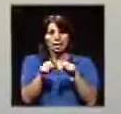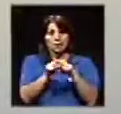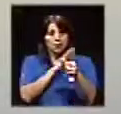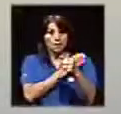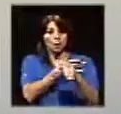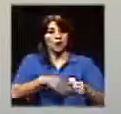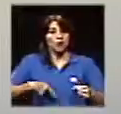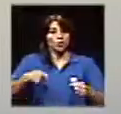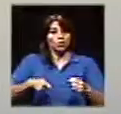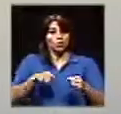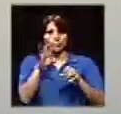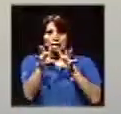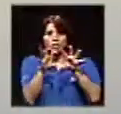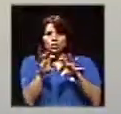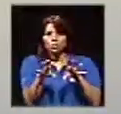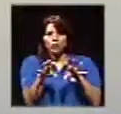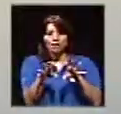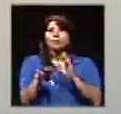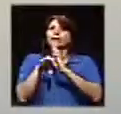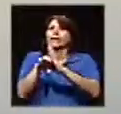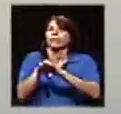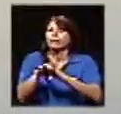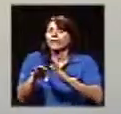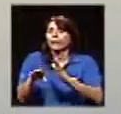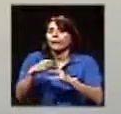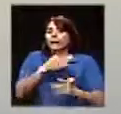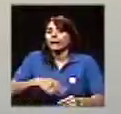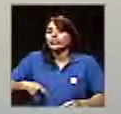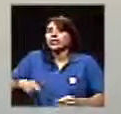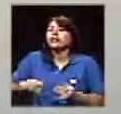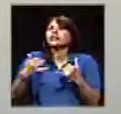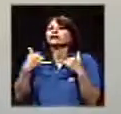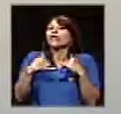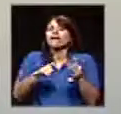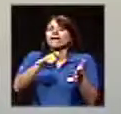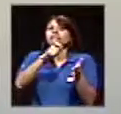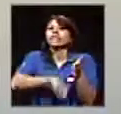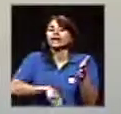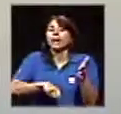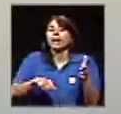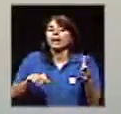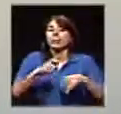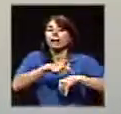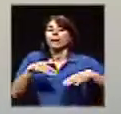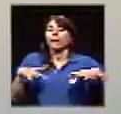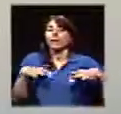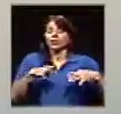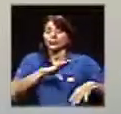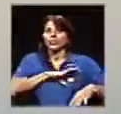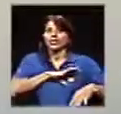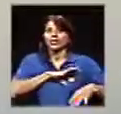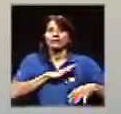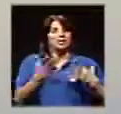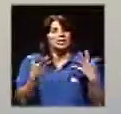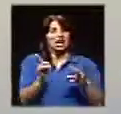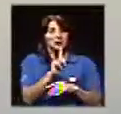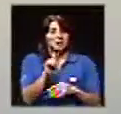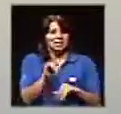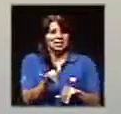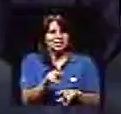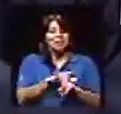eso de que los presidentes casi que todavía firmen las vacaciones de los policías. Ya no es así, pero todavía recientemente era